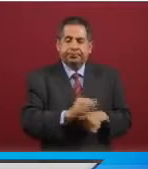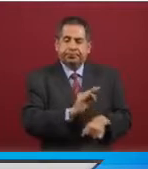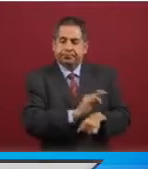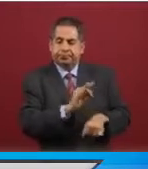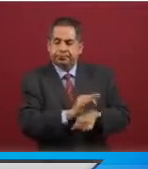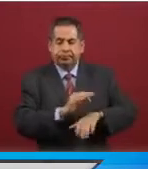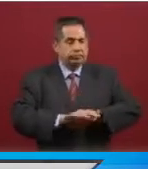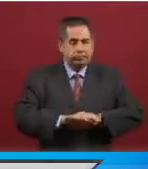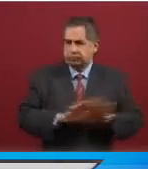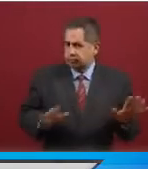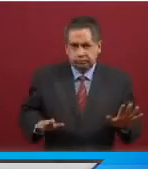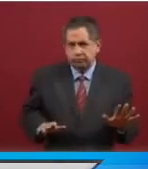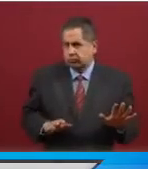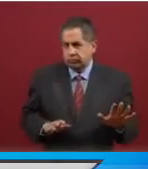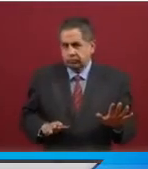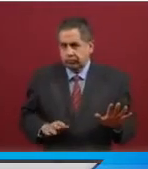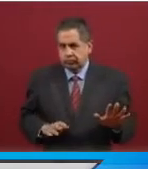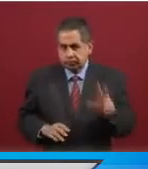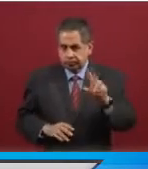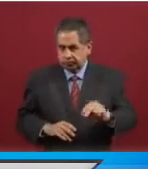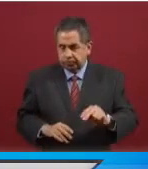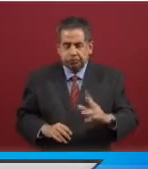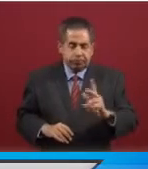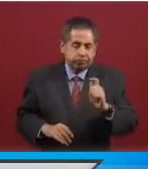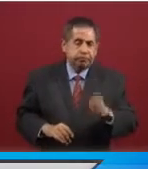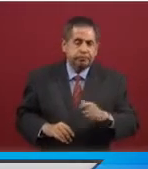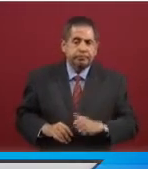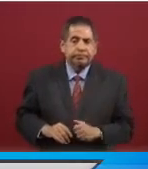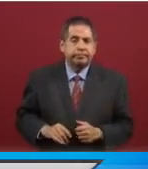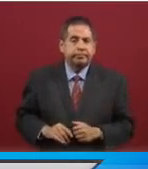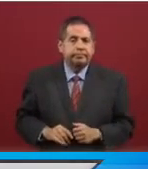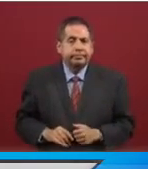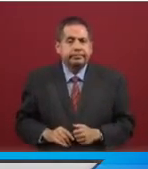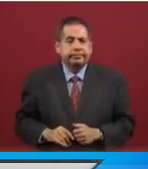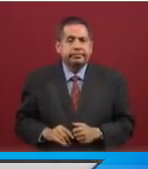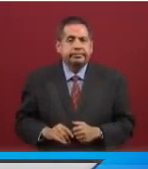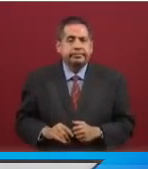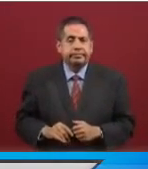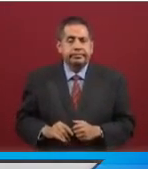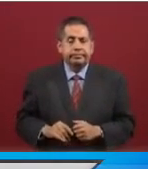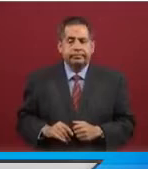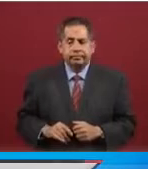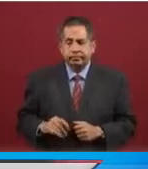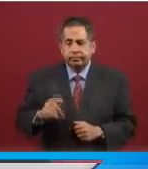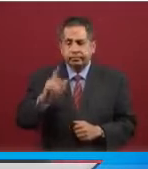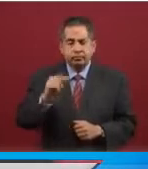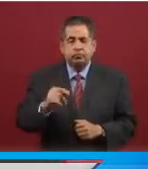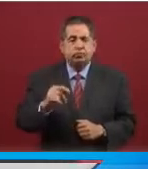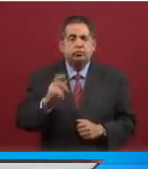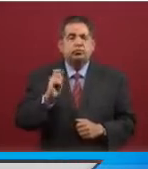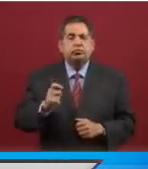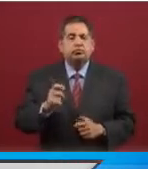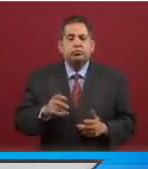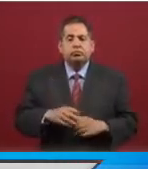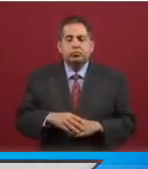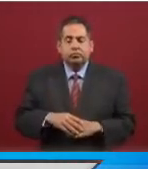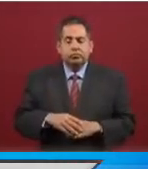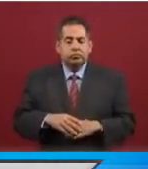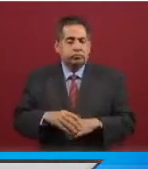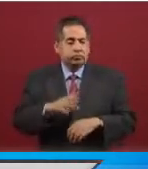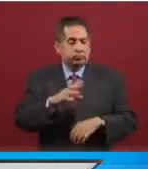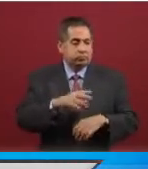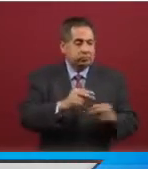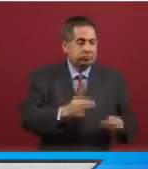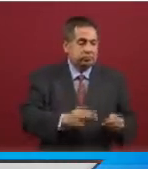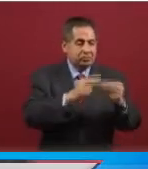es no permitir la corrupción ni la impunidad y no se protegerá a nadie. No se autorizarán negocios ilícitos desde la Presidencia de la República. Estos